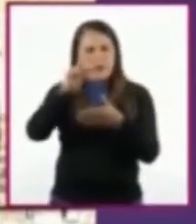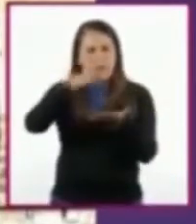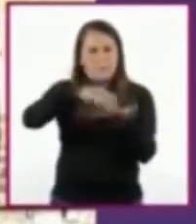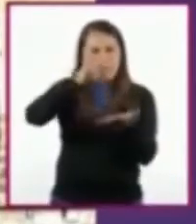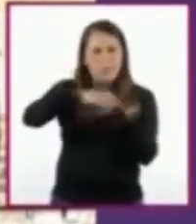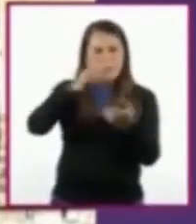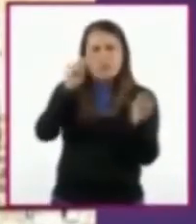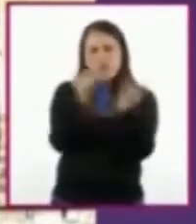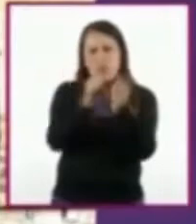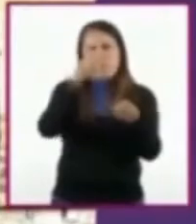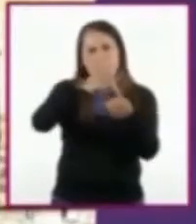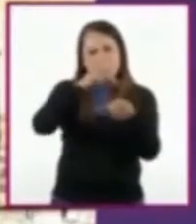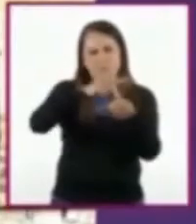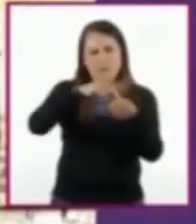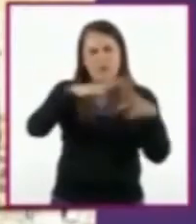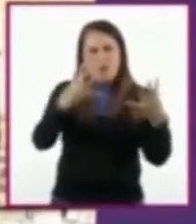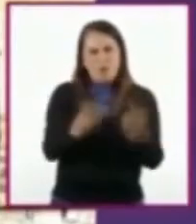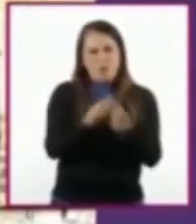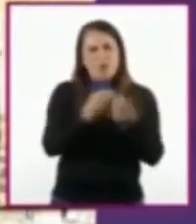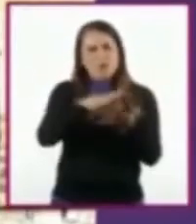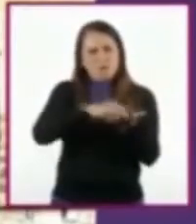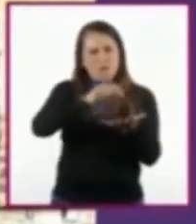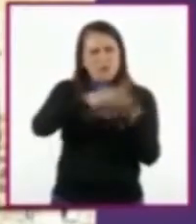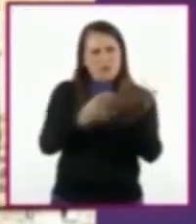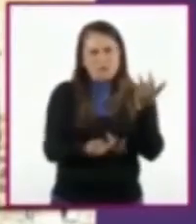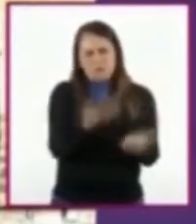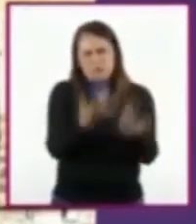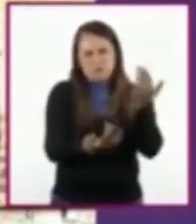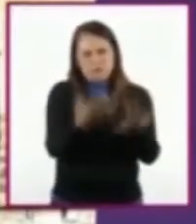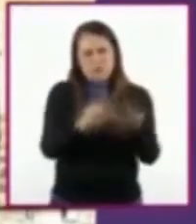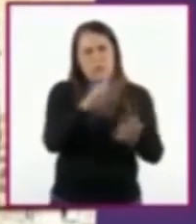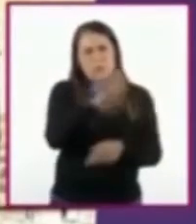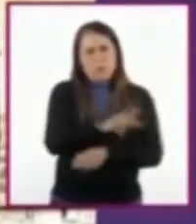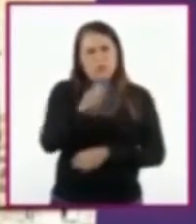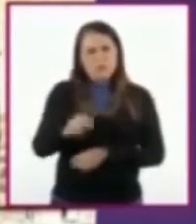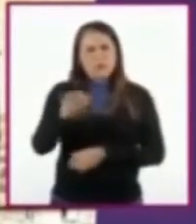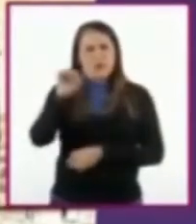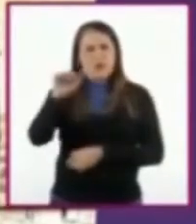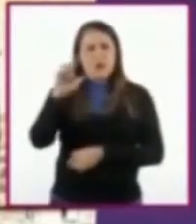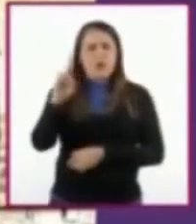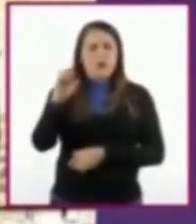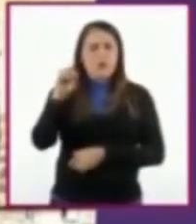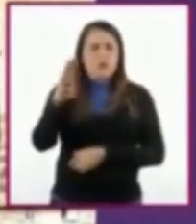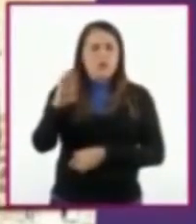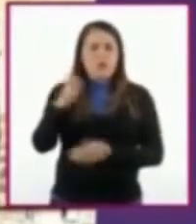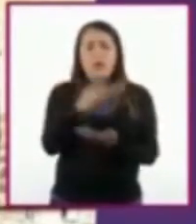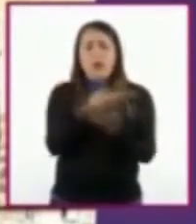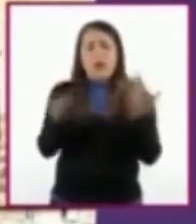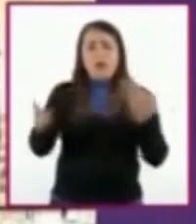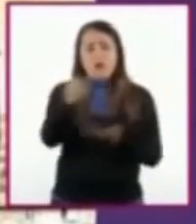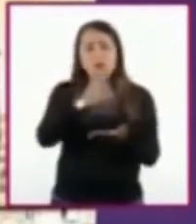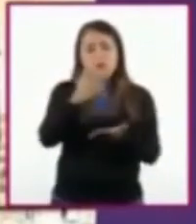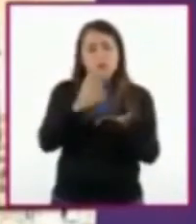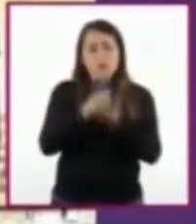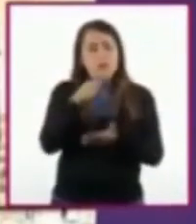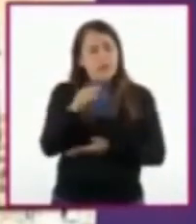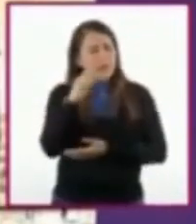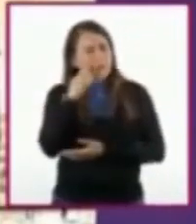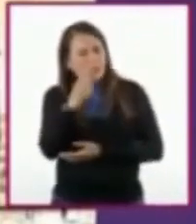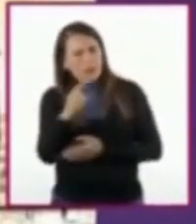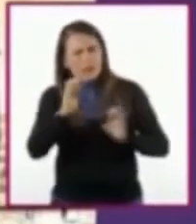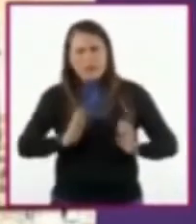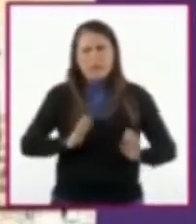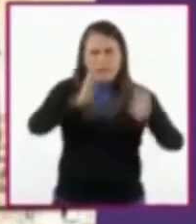piedras, o bien de barro cocido parecidos a los adobes. En las zonas urbanas actuales es común la construcción de